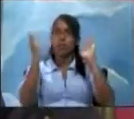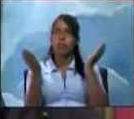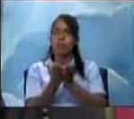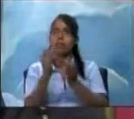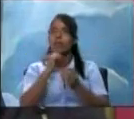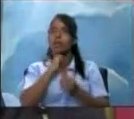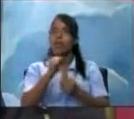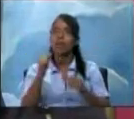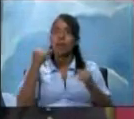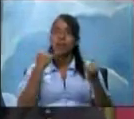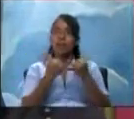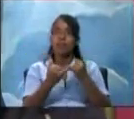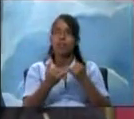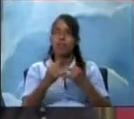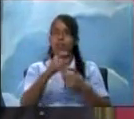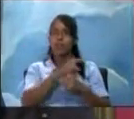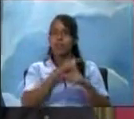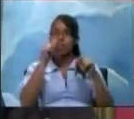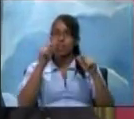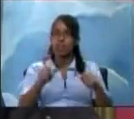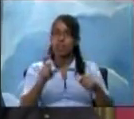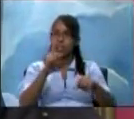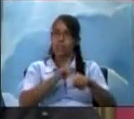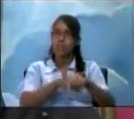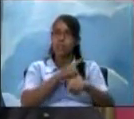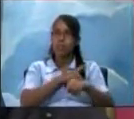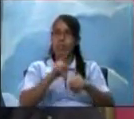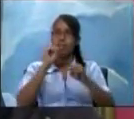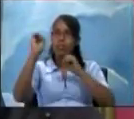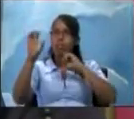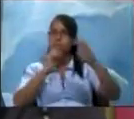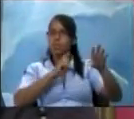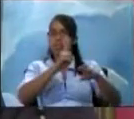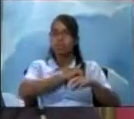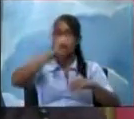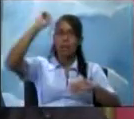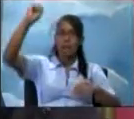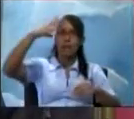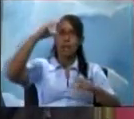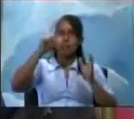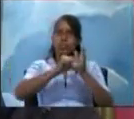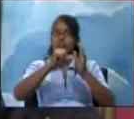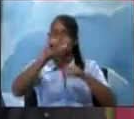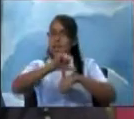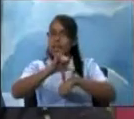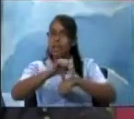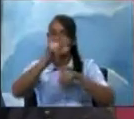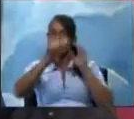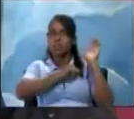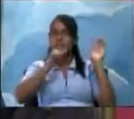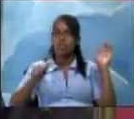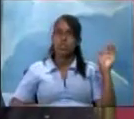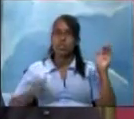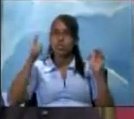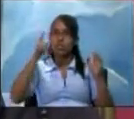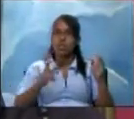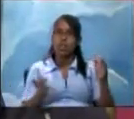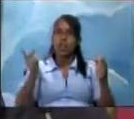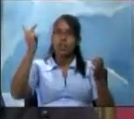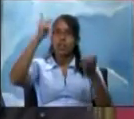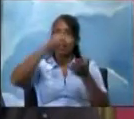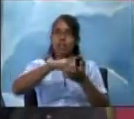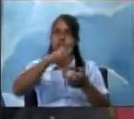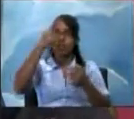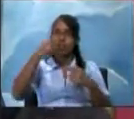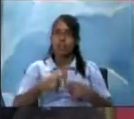la humanidad, no. Es el fin de esta era de la dispensación de la gracia, donde la iglesia del Señor será levantada. El apóstol